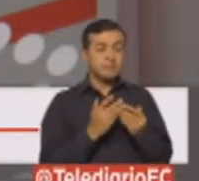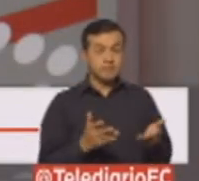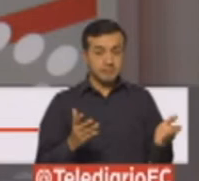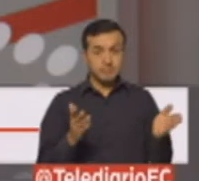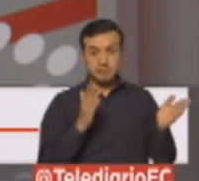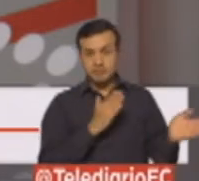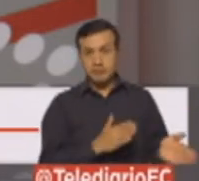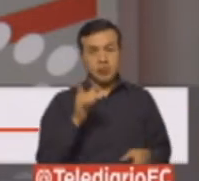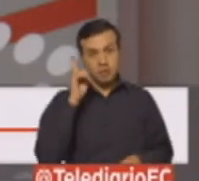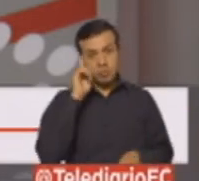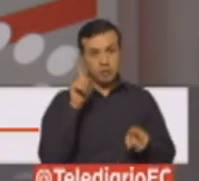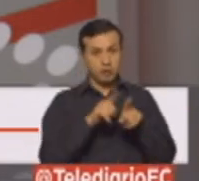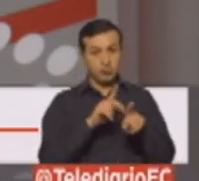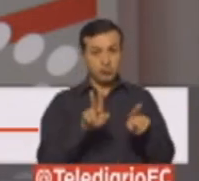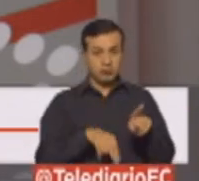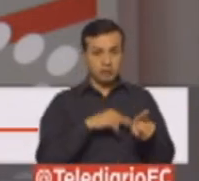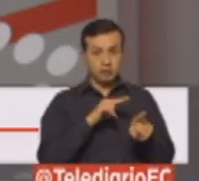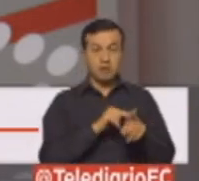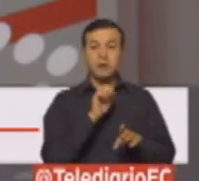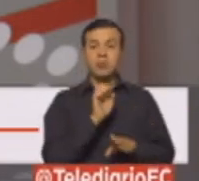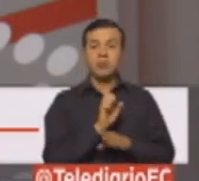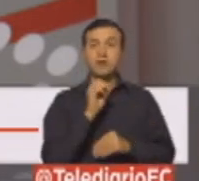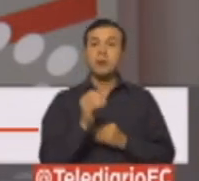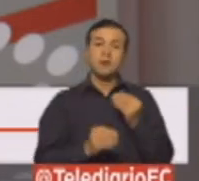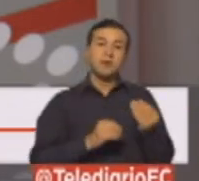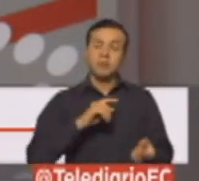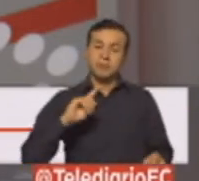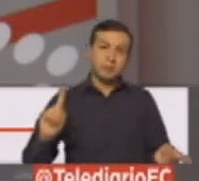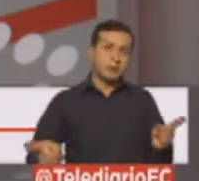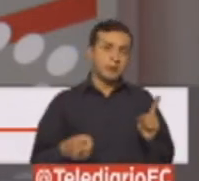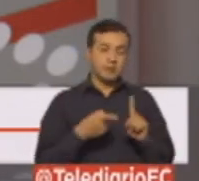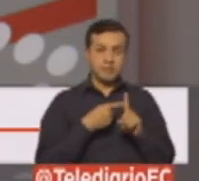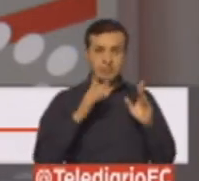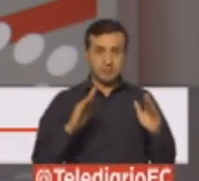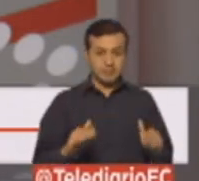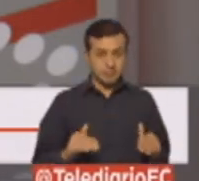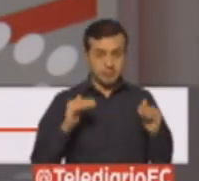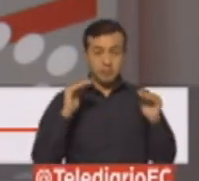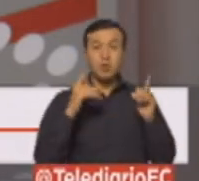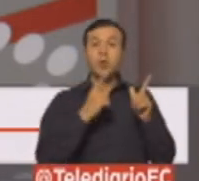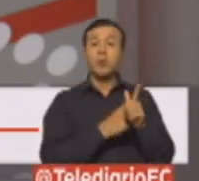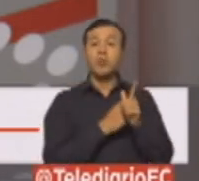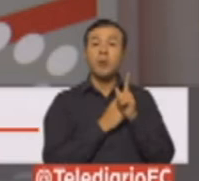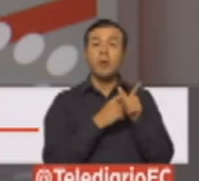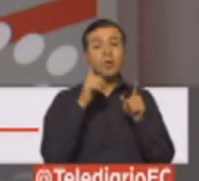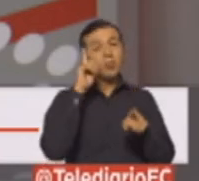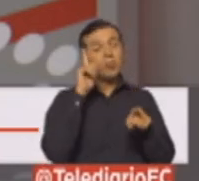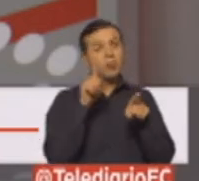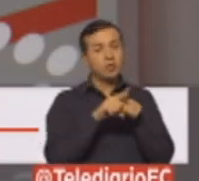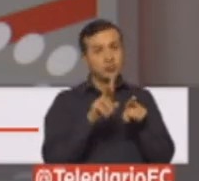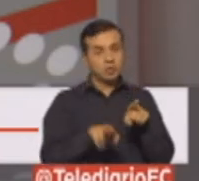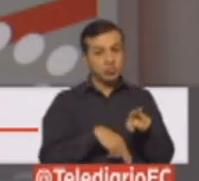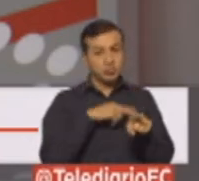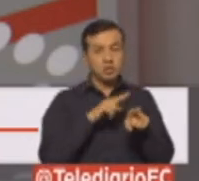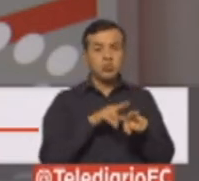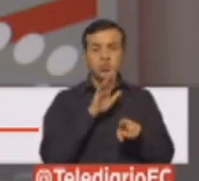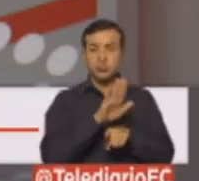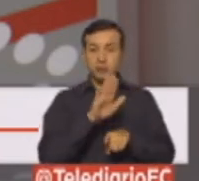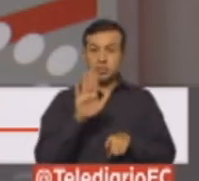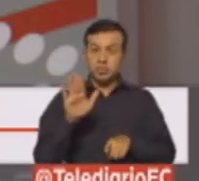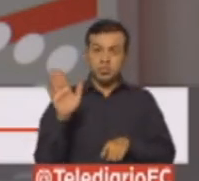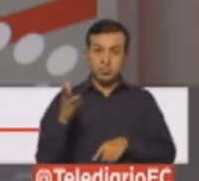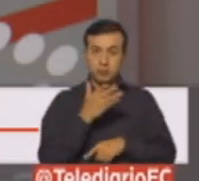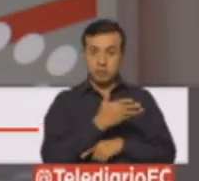buscando con el acuerdo nacional ecuador es primero posicionar la urgencia de un acuerdo nacional entre distintos actores